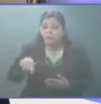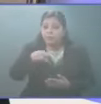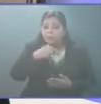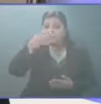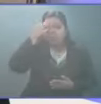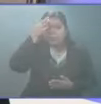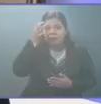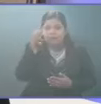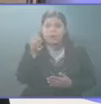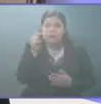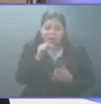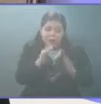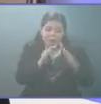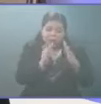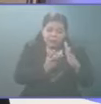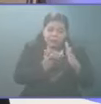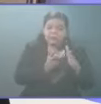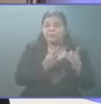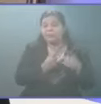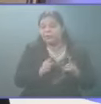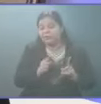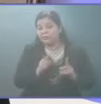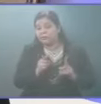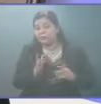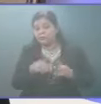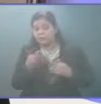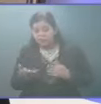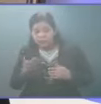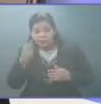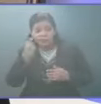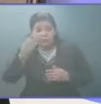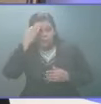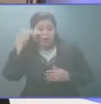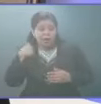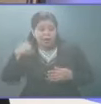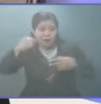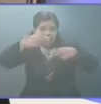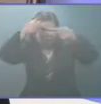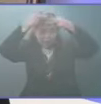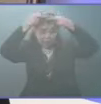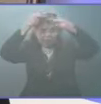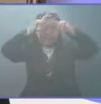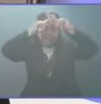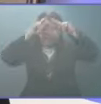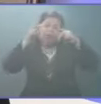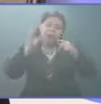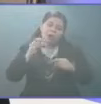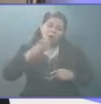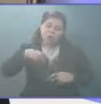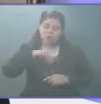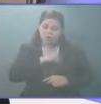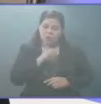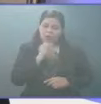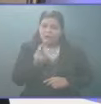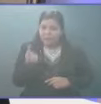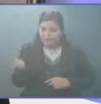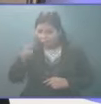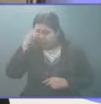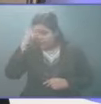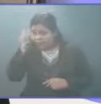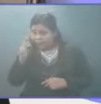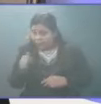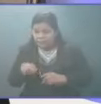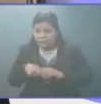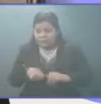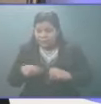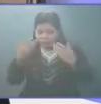hogar su casa. Y entonces de repente ven a las señoritas enfermeras o a los médicos o al personal de servicio con